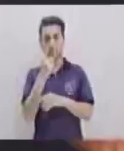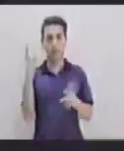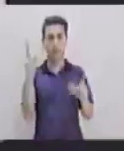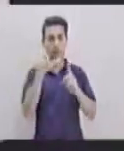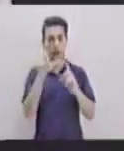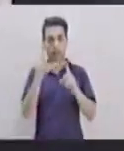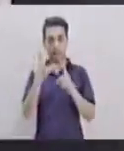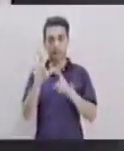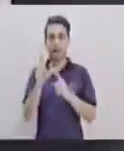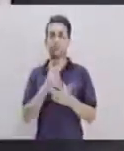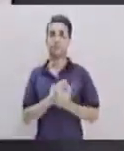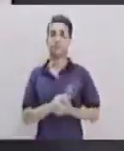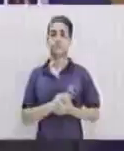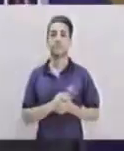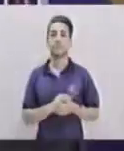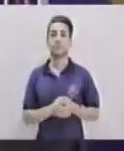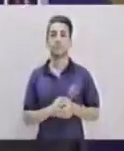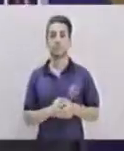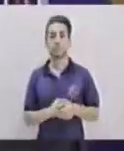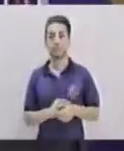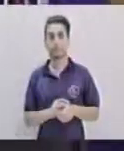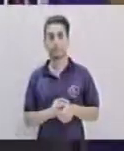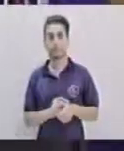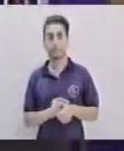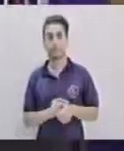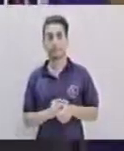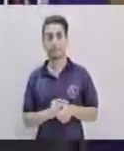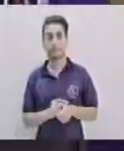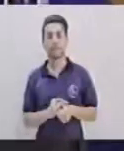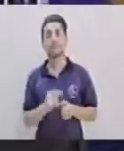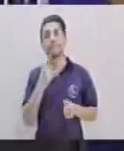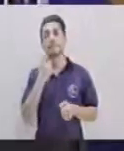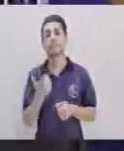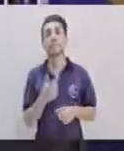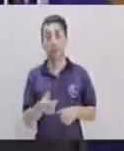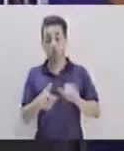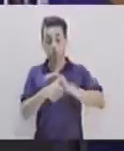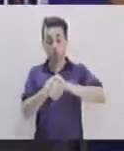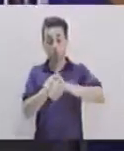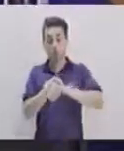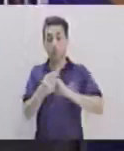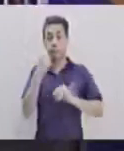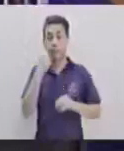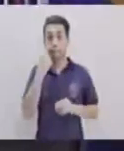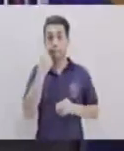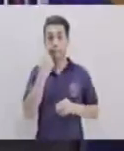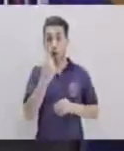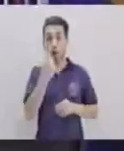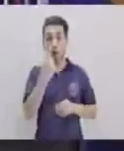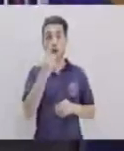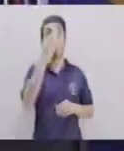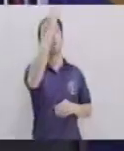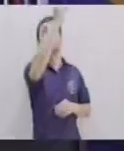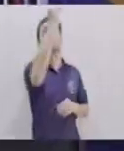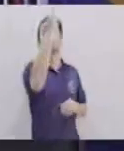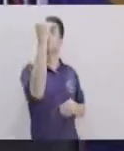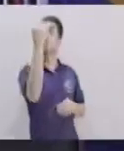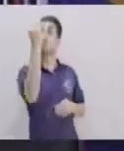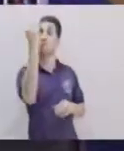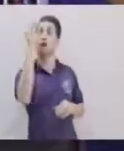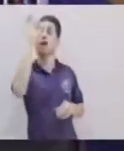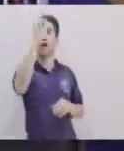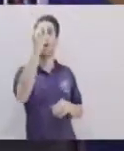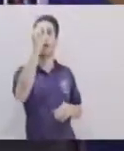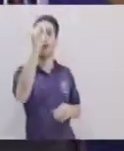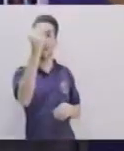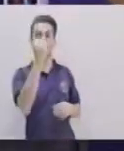llevar cada una de las letras? Muy bien. Entonces dijimos, Tortuga lo vio, lo atrapó y se lo